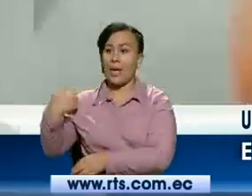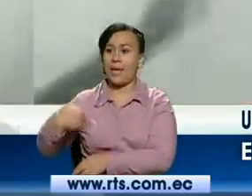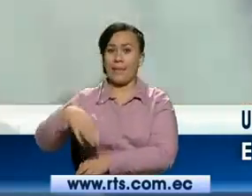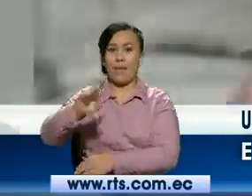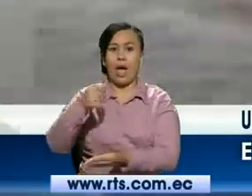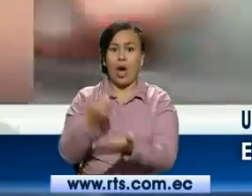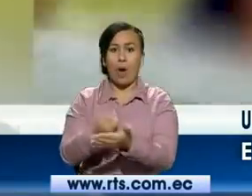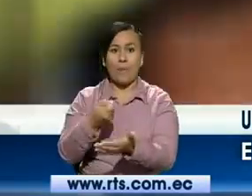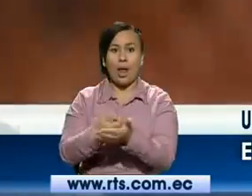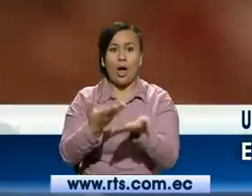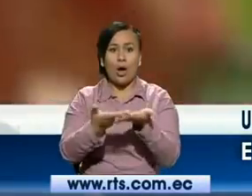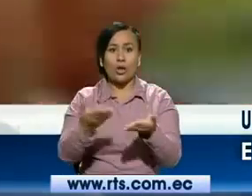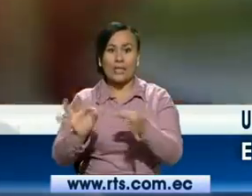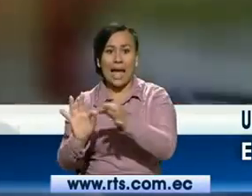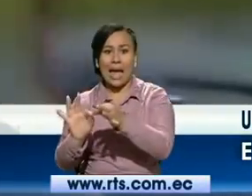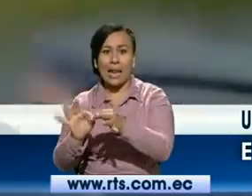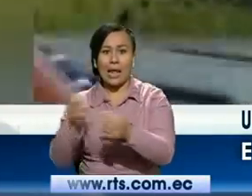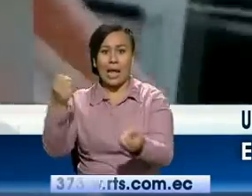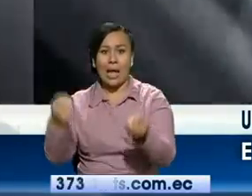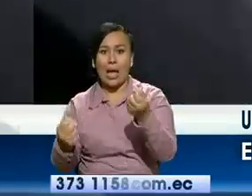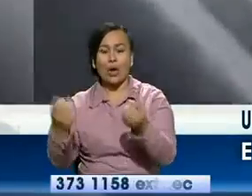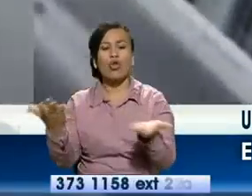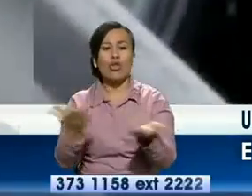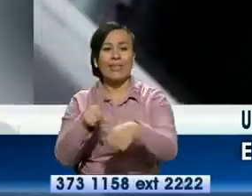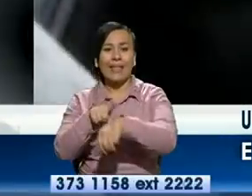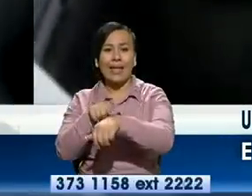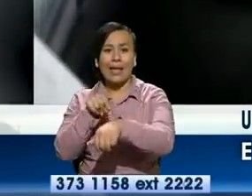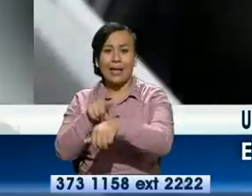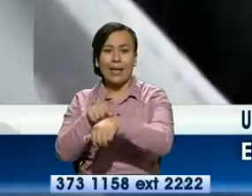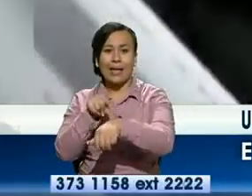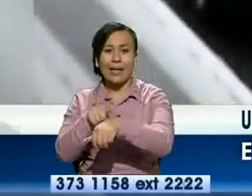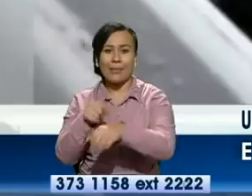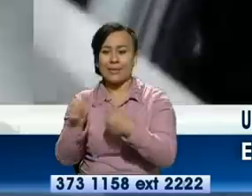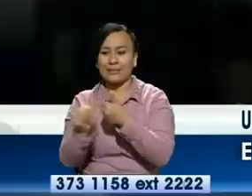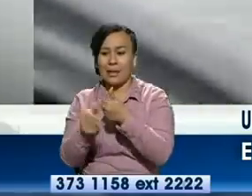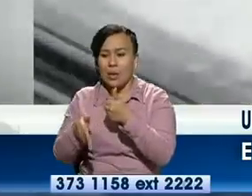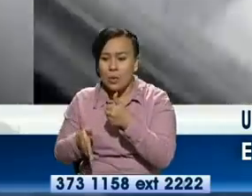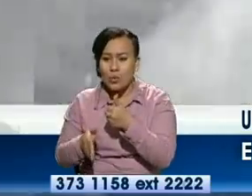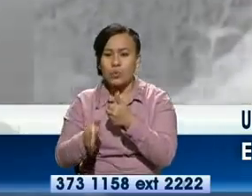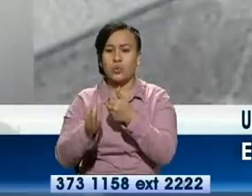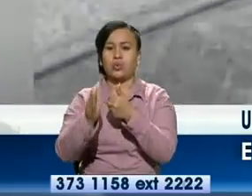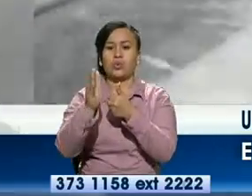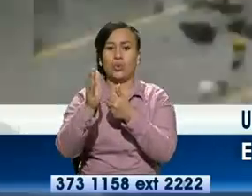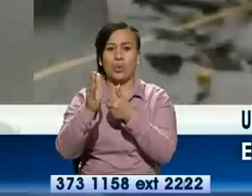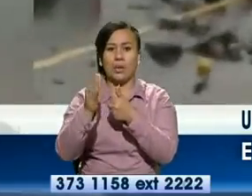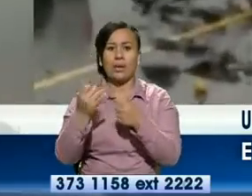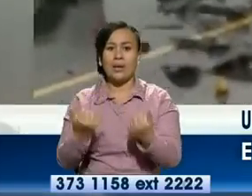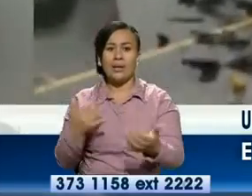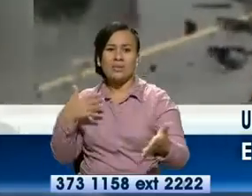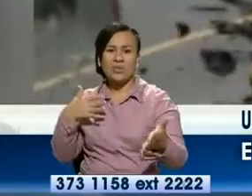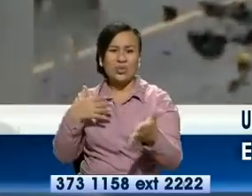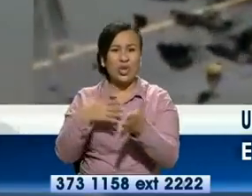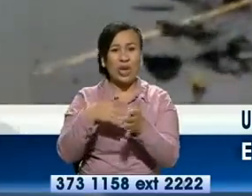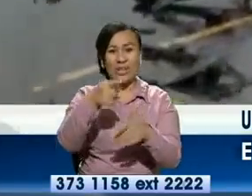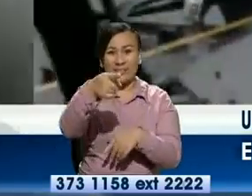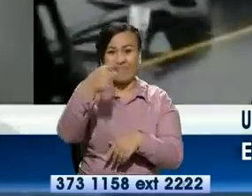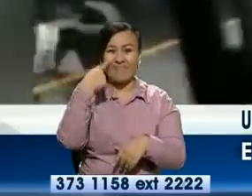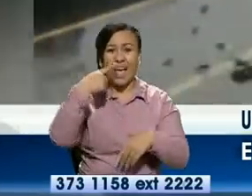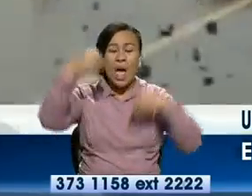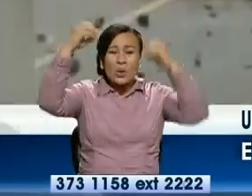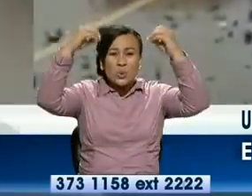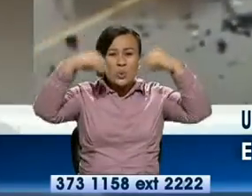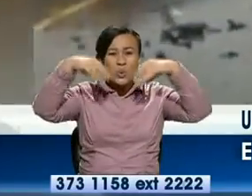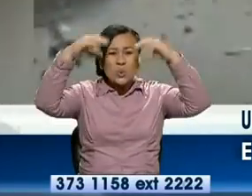repuestos mecánicos de Buenafé hacia Quevedo. En el kilómetro 170 del anillo vial se produjo el choque lateral mientras